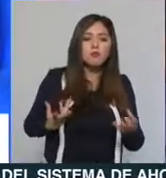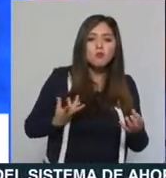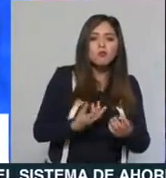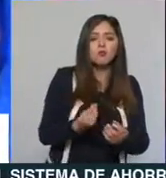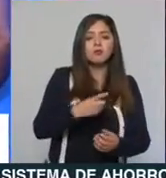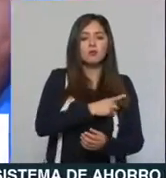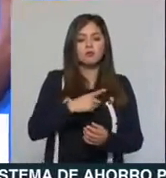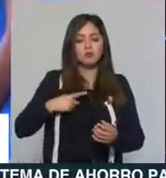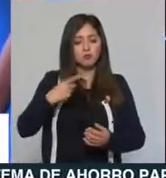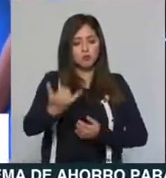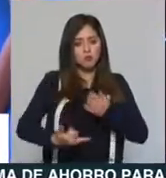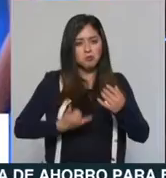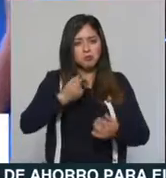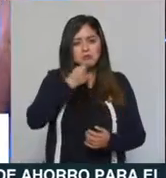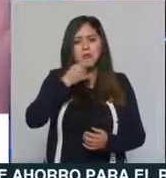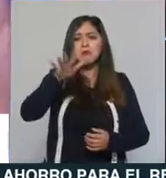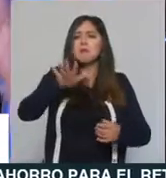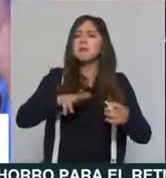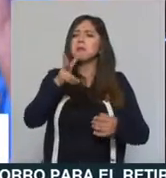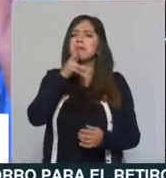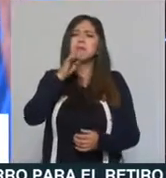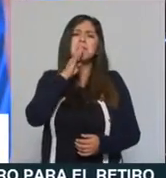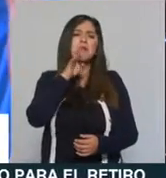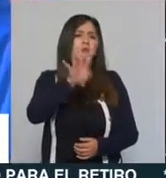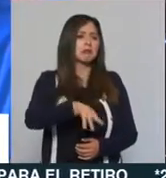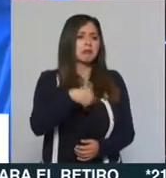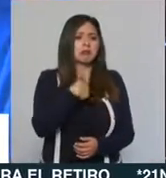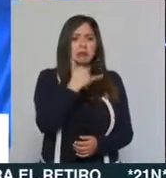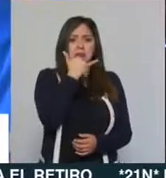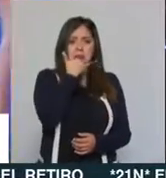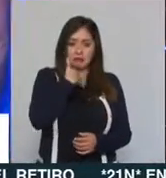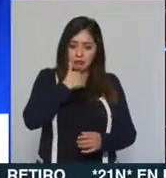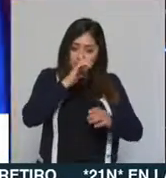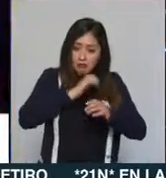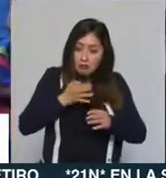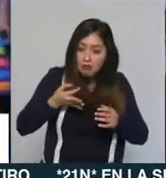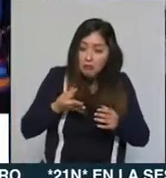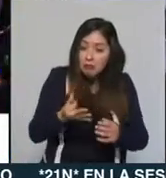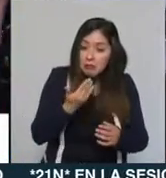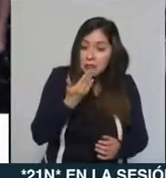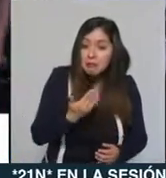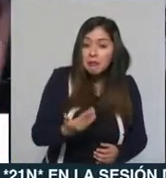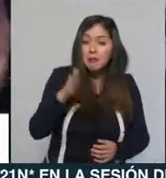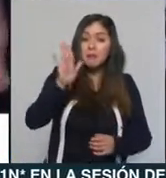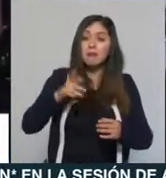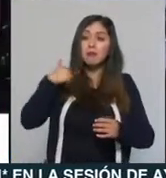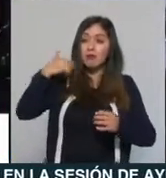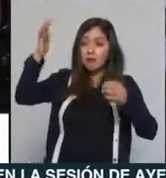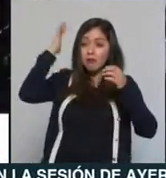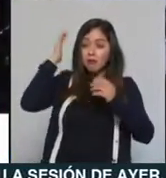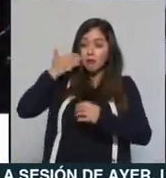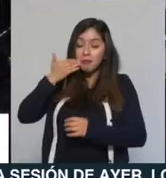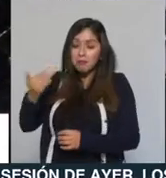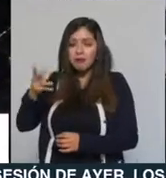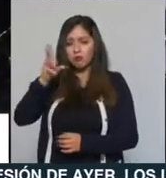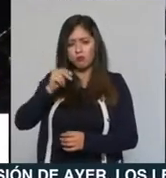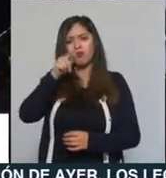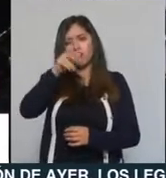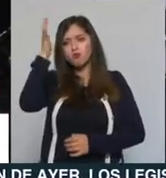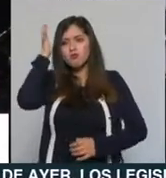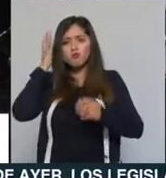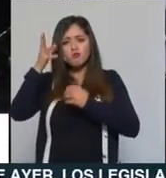muy sencillas, porque a veces los papás me dicen, pero es que yo no canto ni en la regadera. Claro. Bueno, no importa, en la regadera no cantes, pero con tus hijos